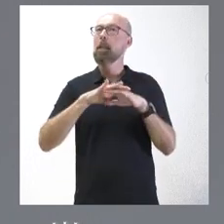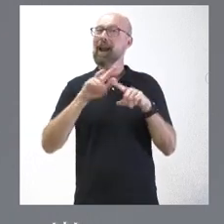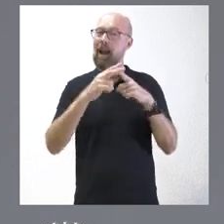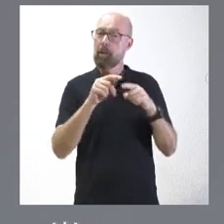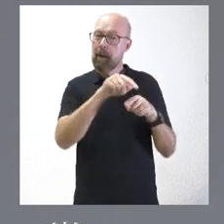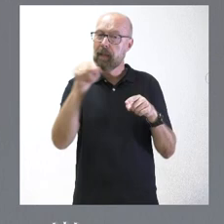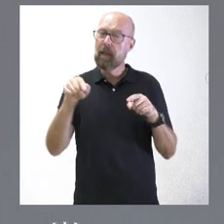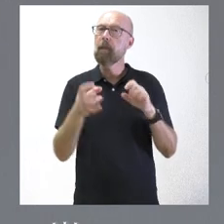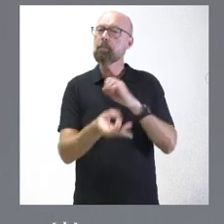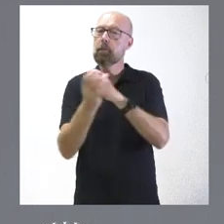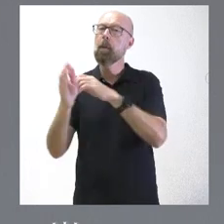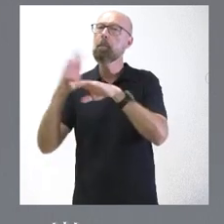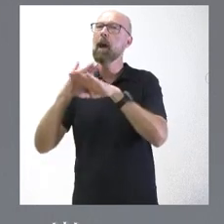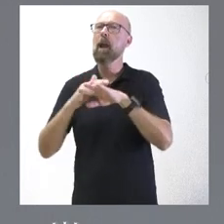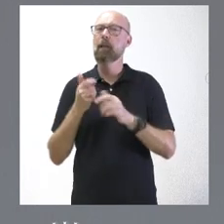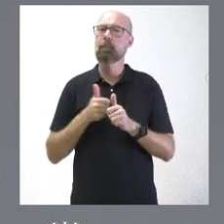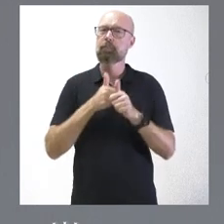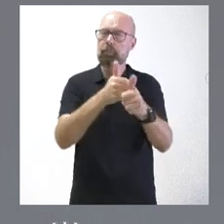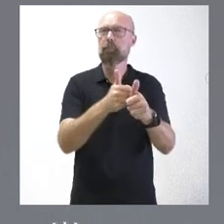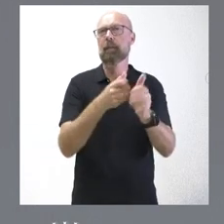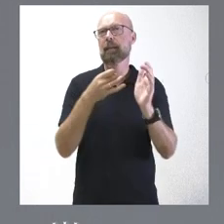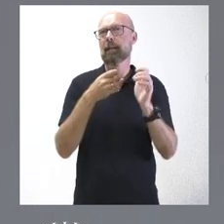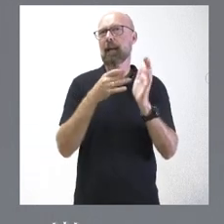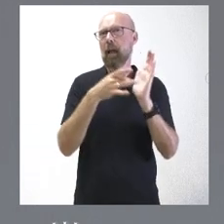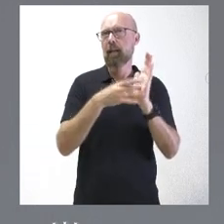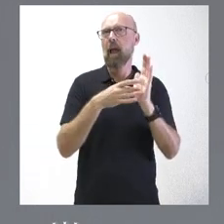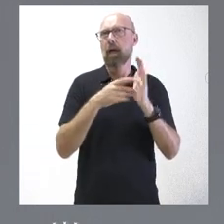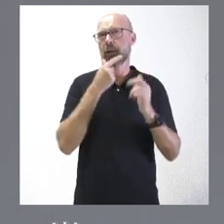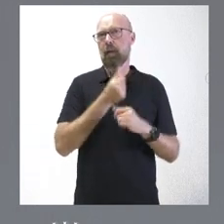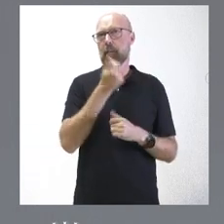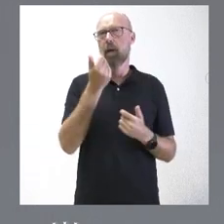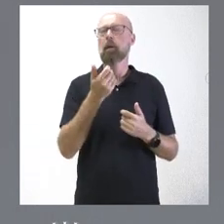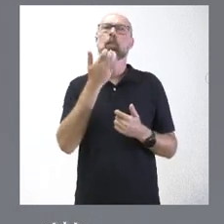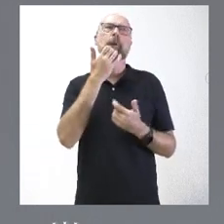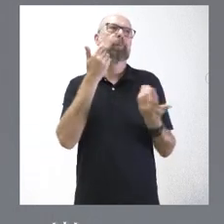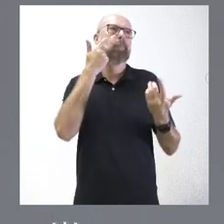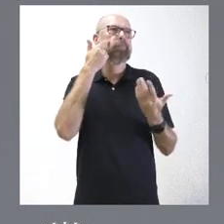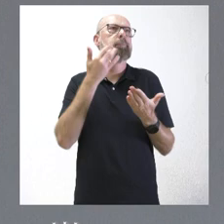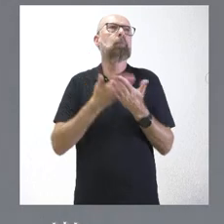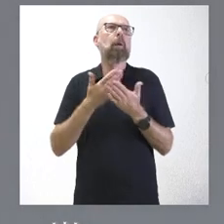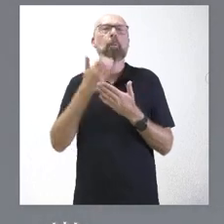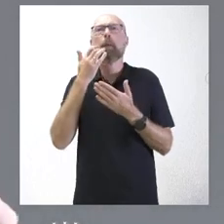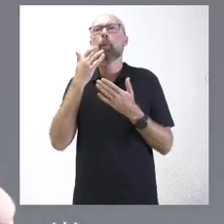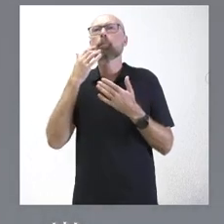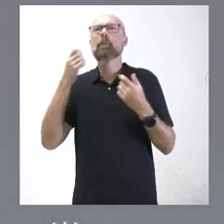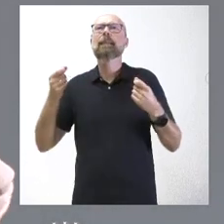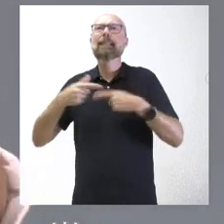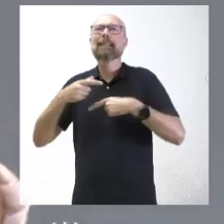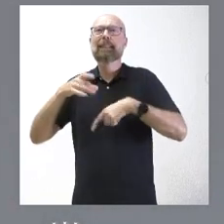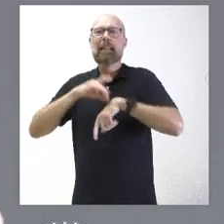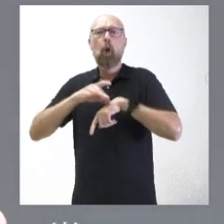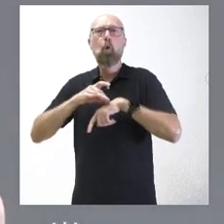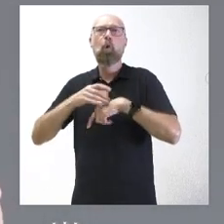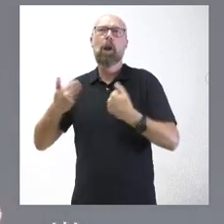ese seguimiento de la calidad propiamente dicho por ejemplo el comprobar los seguros de responsabilidad civil que deben tener los centros